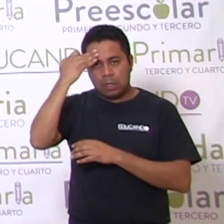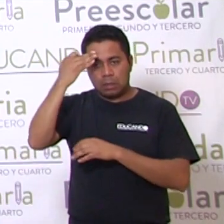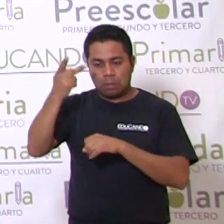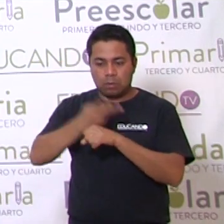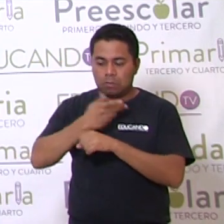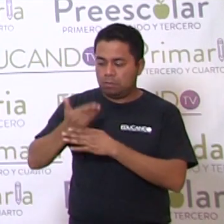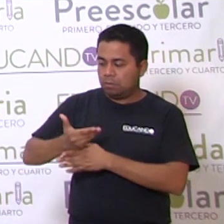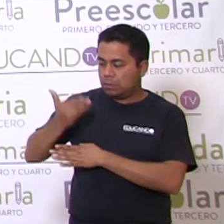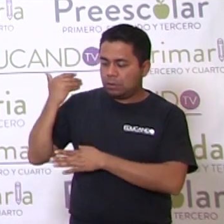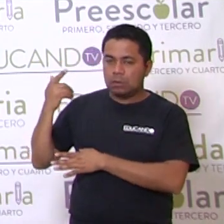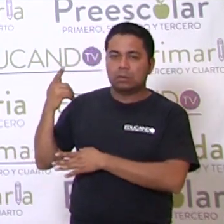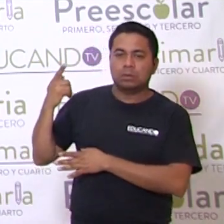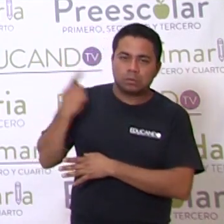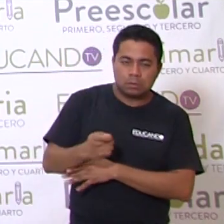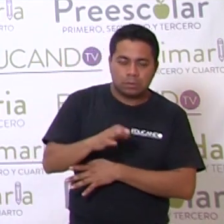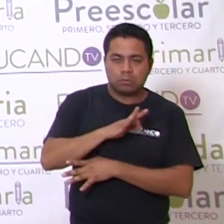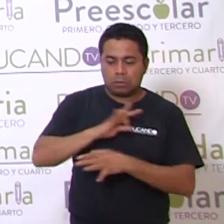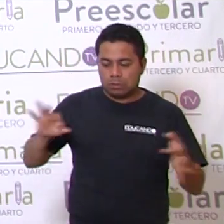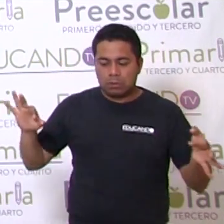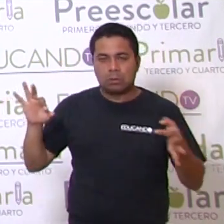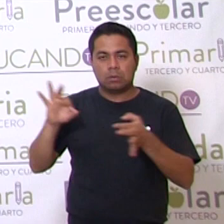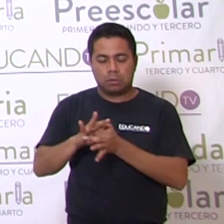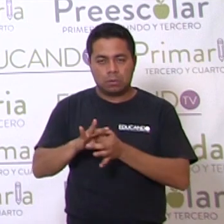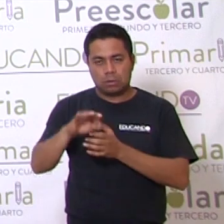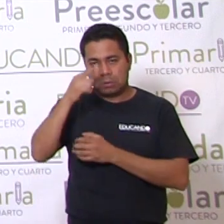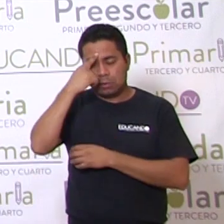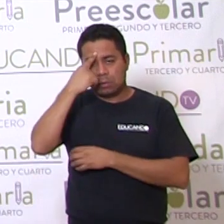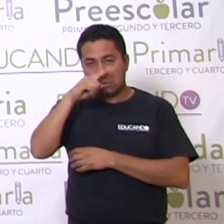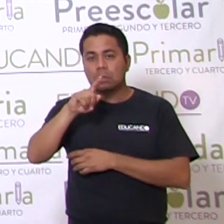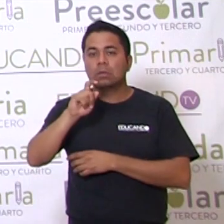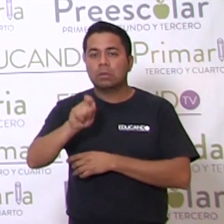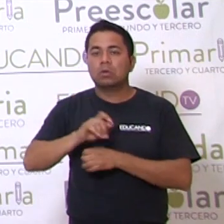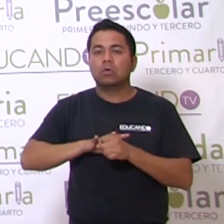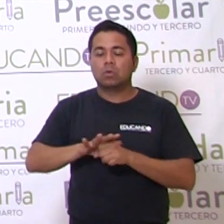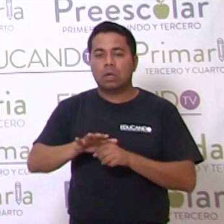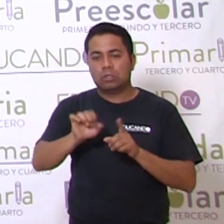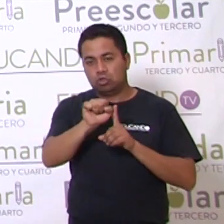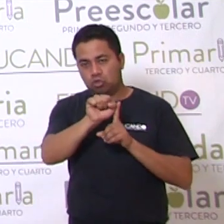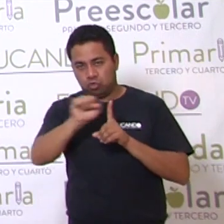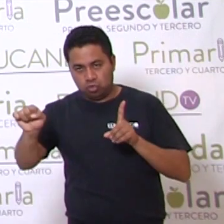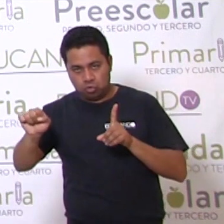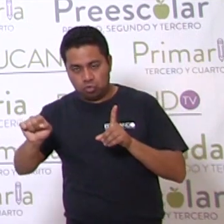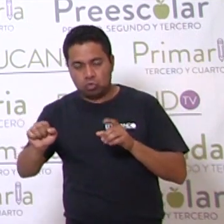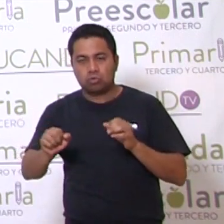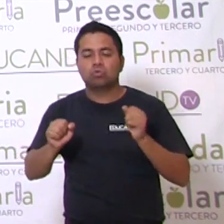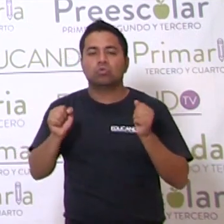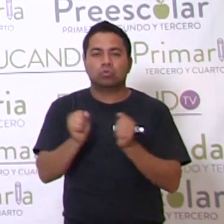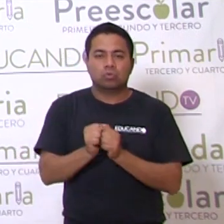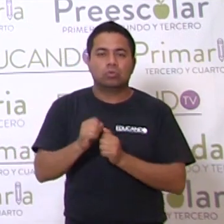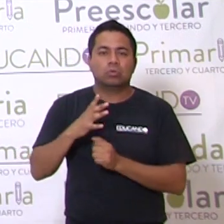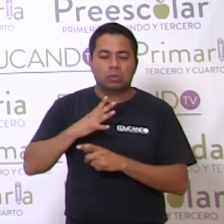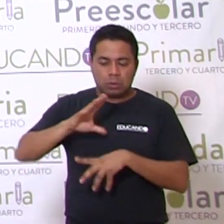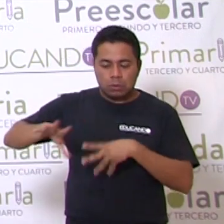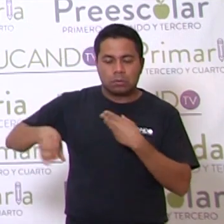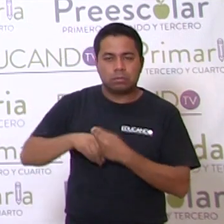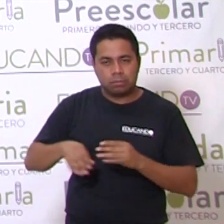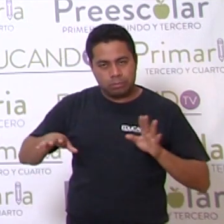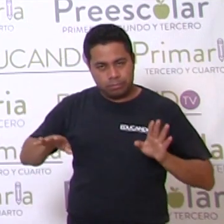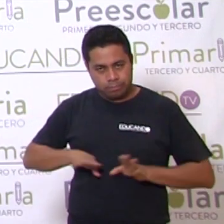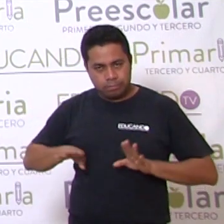va a ser el que va a unir a lo que es el sujeto con un